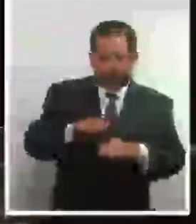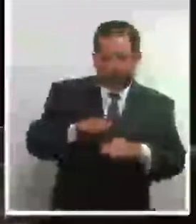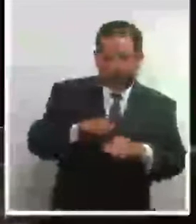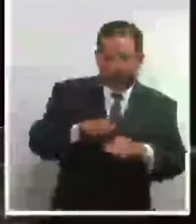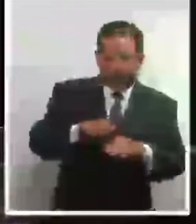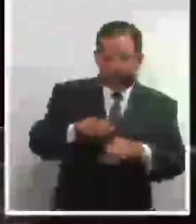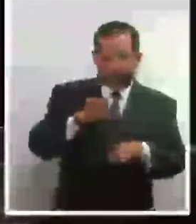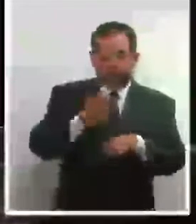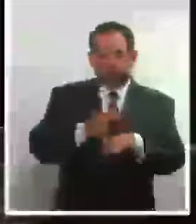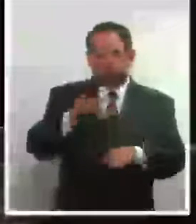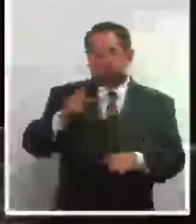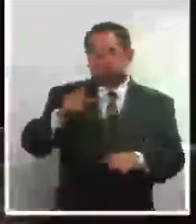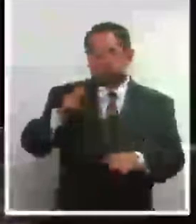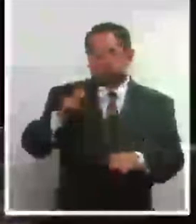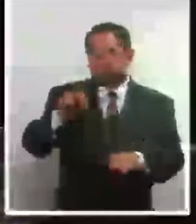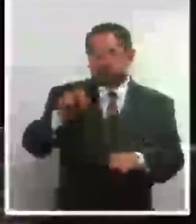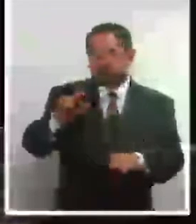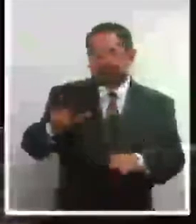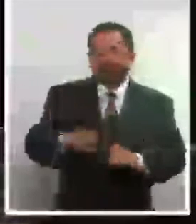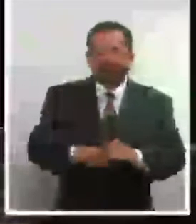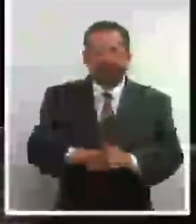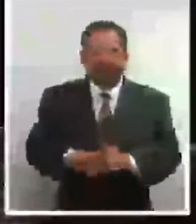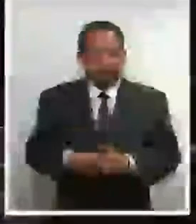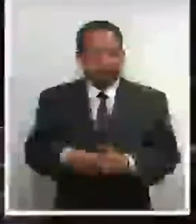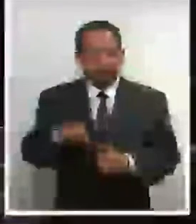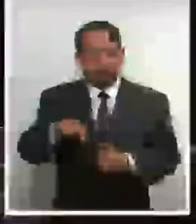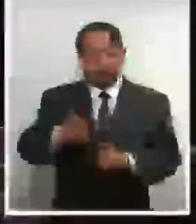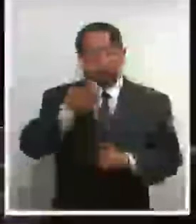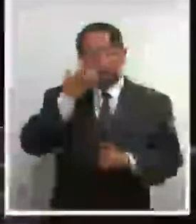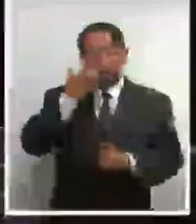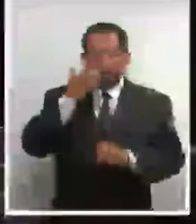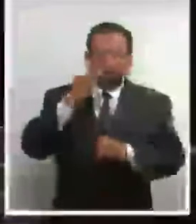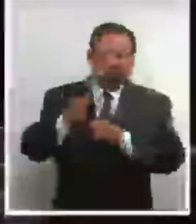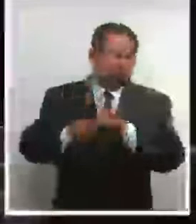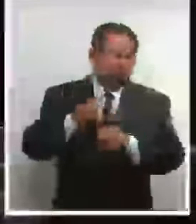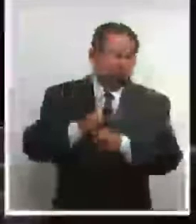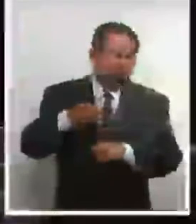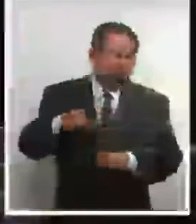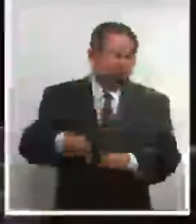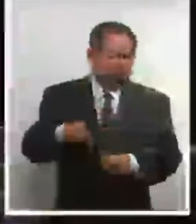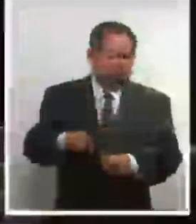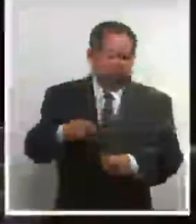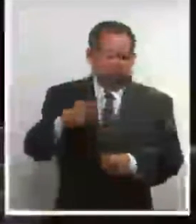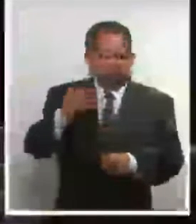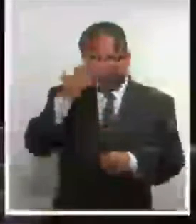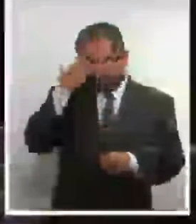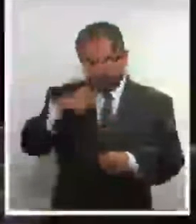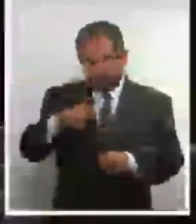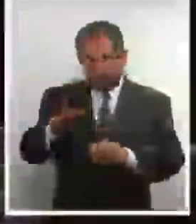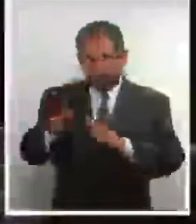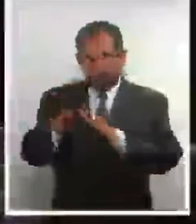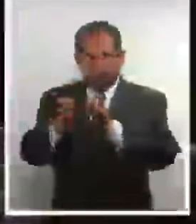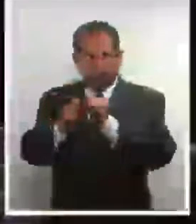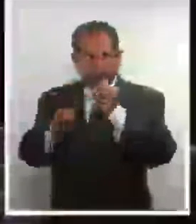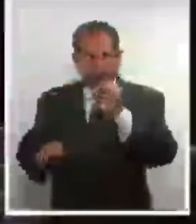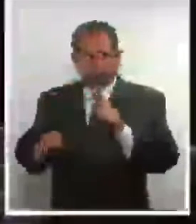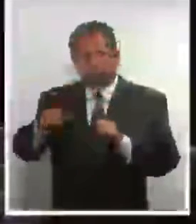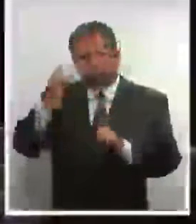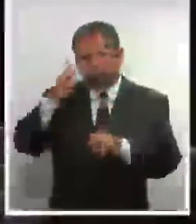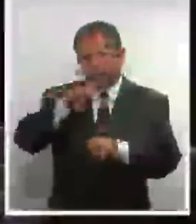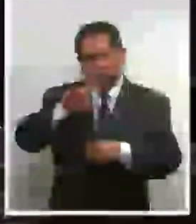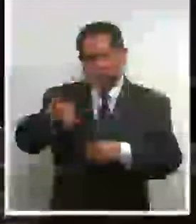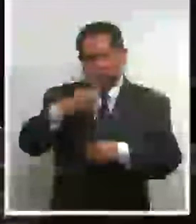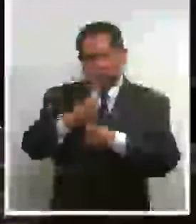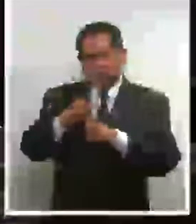la acción penal. Aquí se conserva el esquema pues ya de la Constitución de la